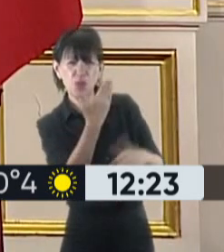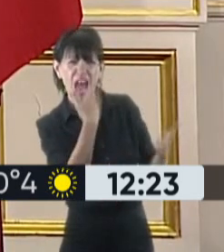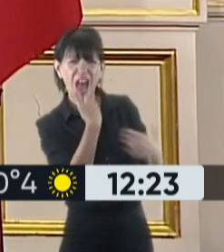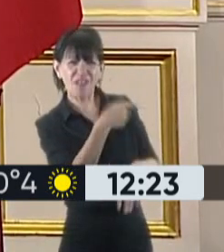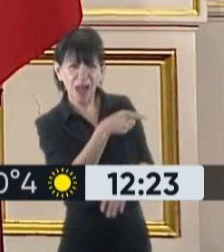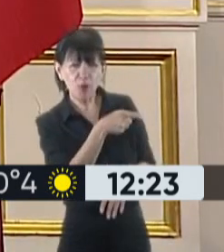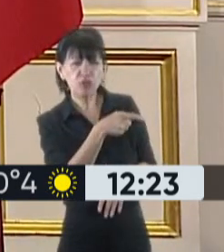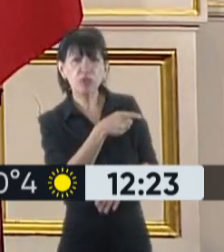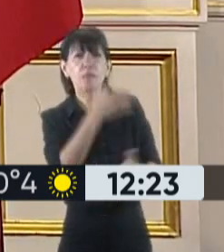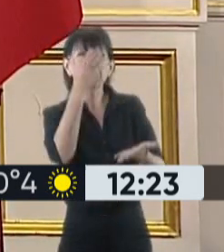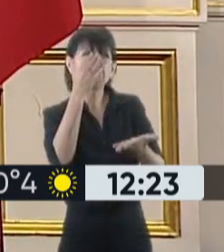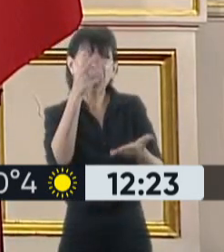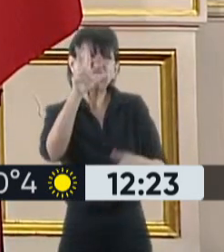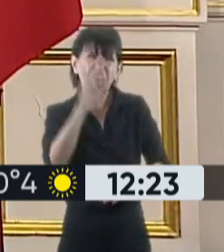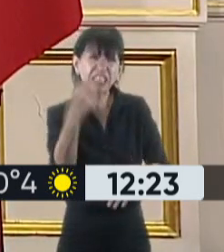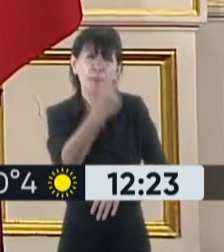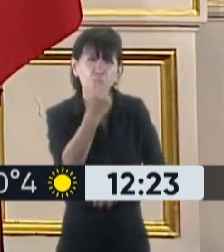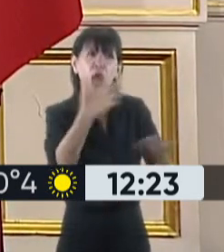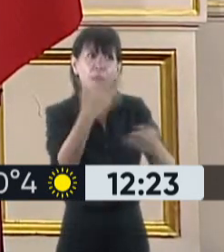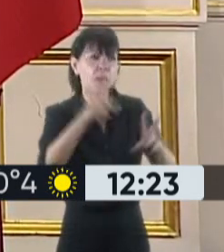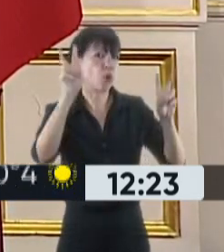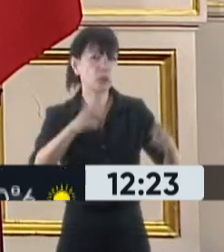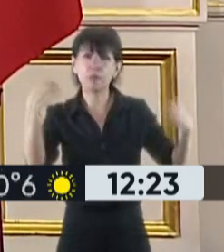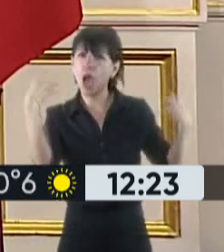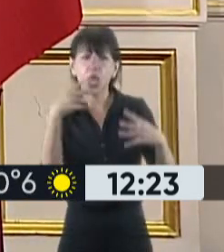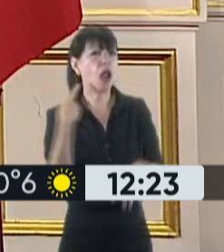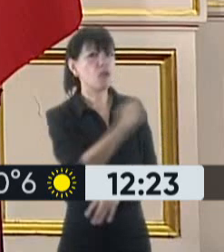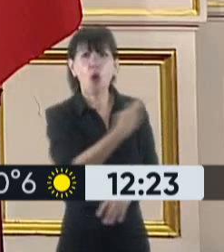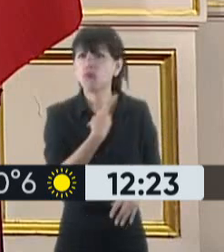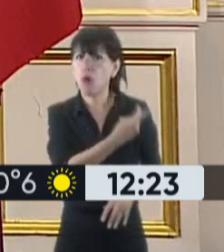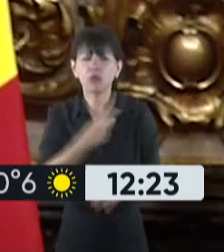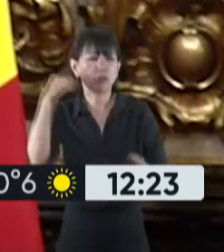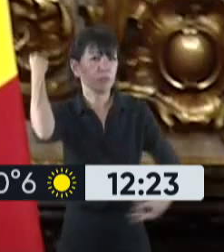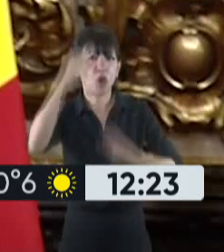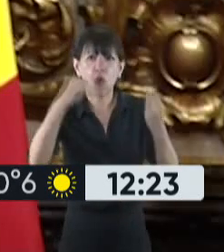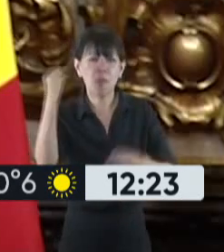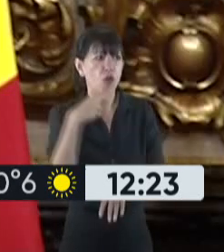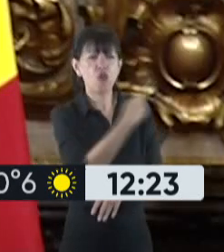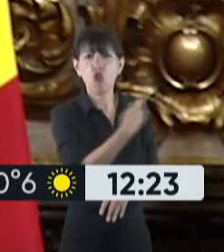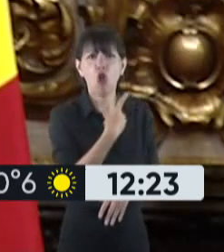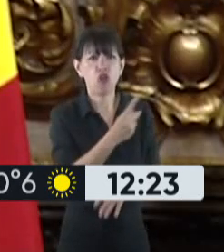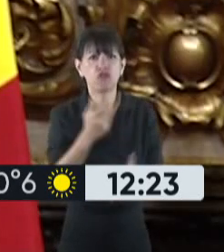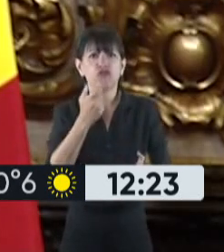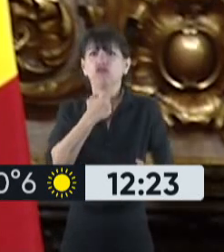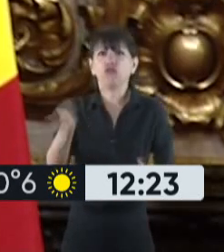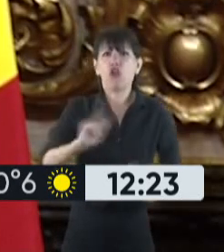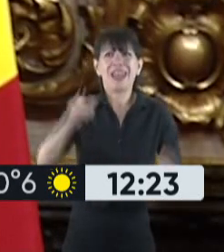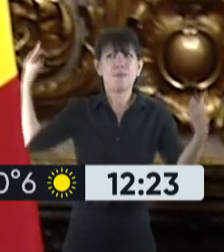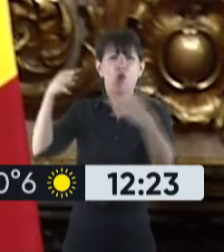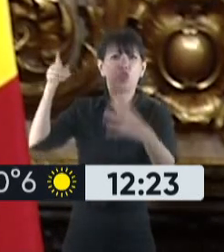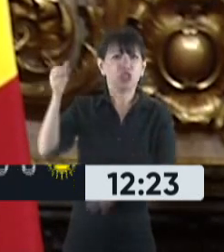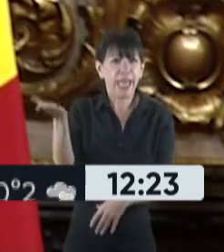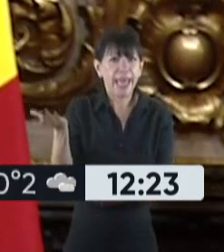de sobre la guerra. Los dos estamos muy preocupados, los dos condenamos la guerra de agresión, pero tenemos